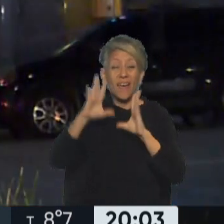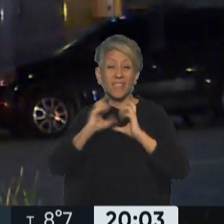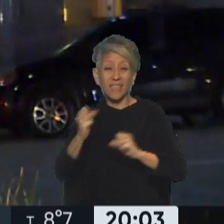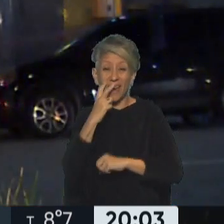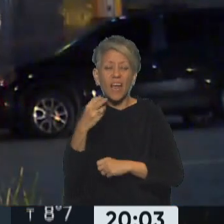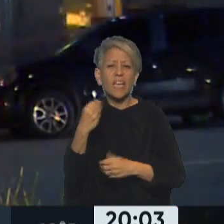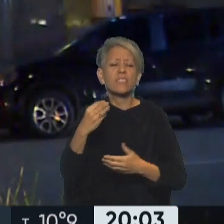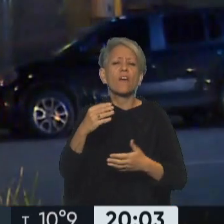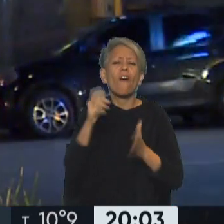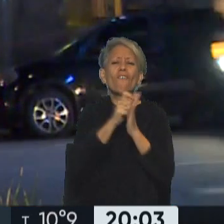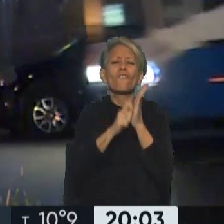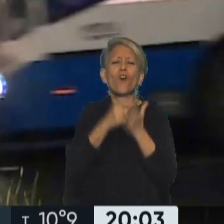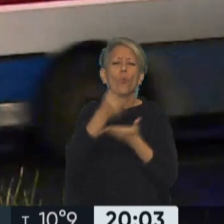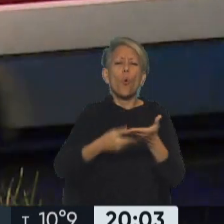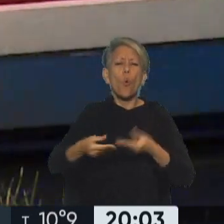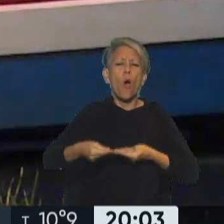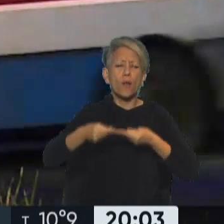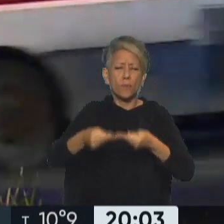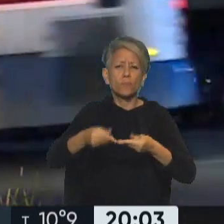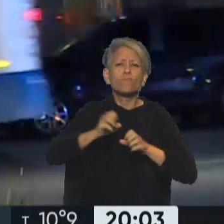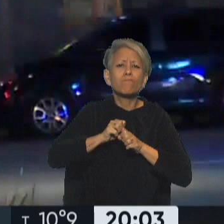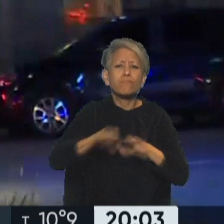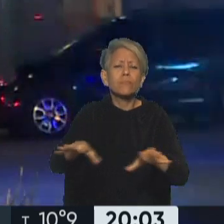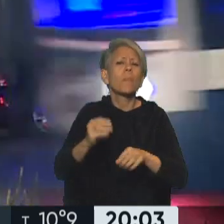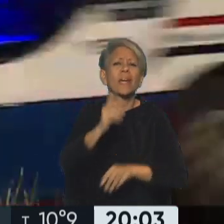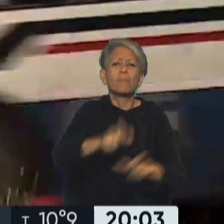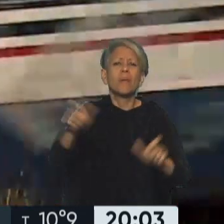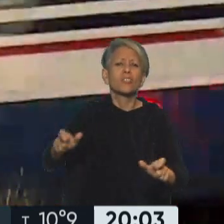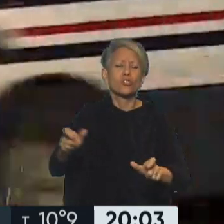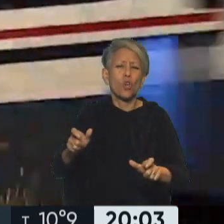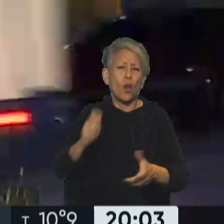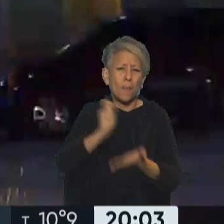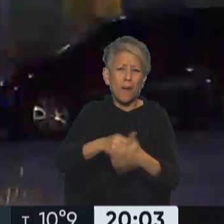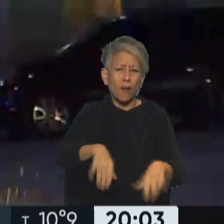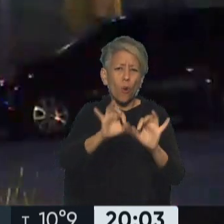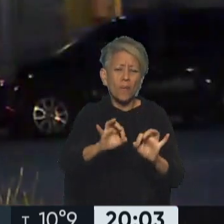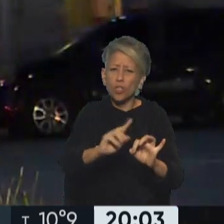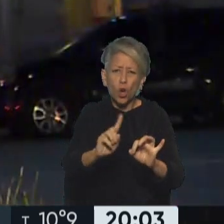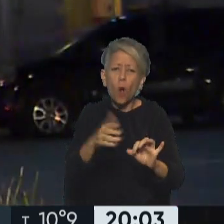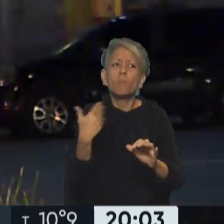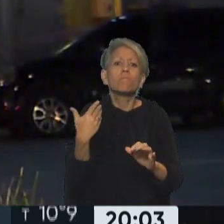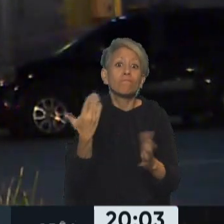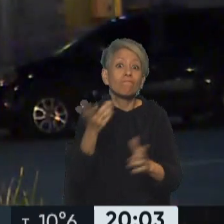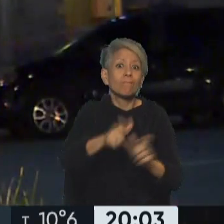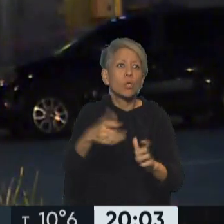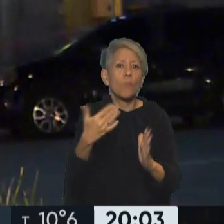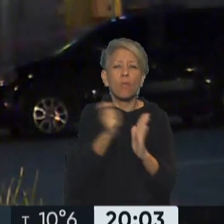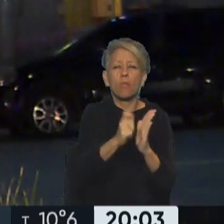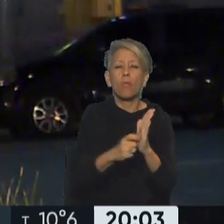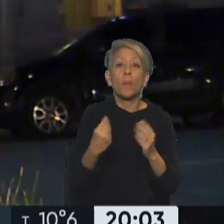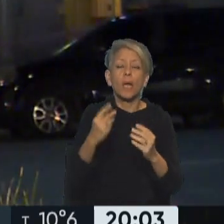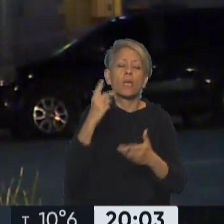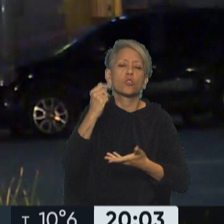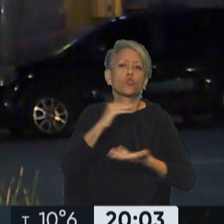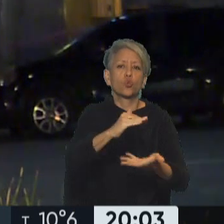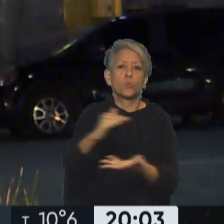formulario para que todos los usuarios que no tengan que pagar la tarifa plena puedan acreditarse y seguir percibiendo los subsidios.